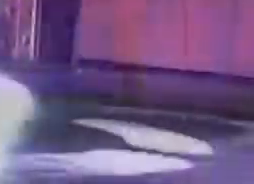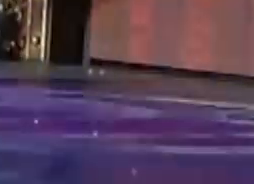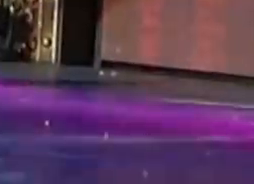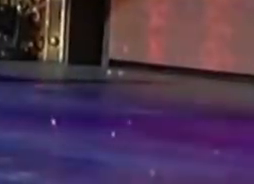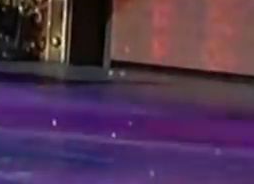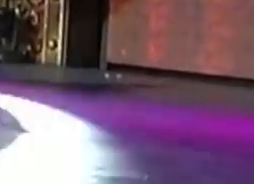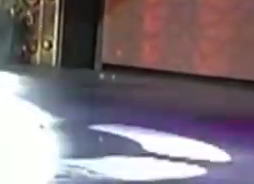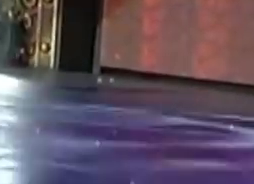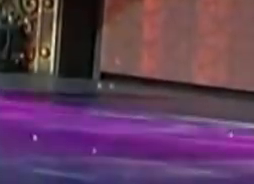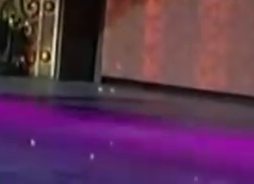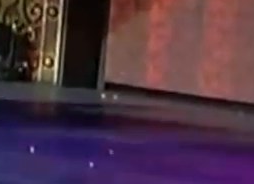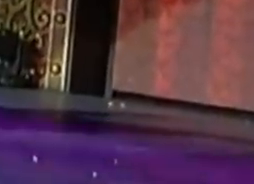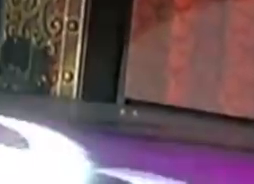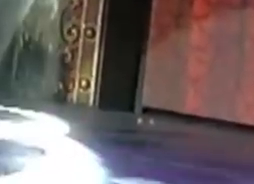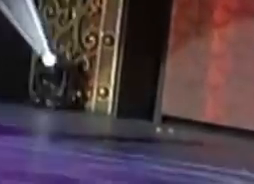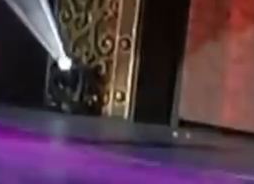adorado.